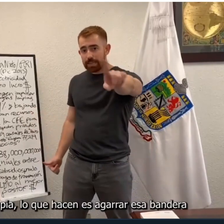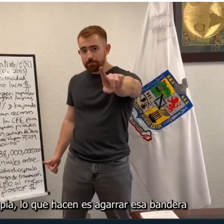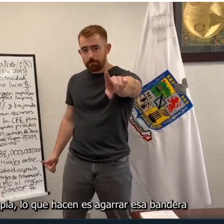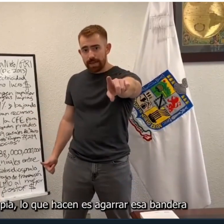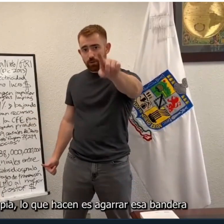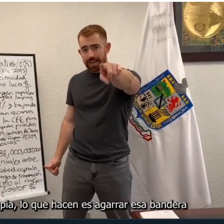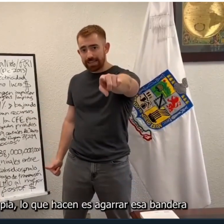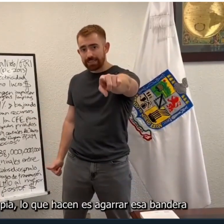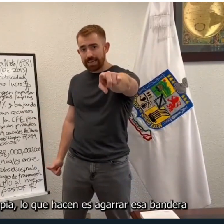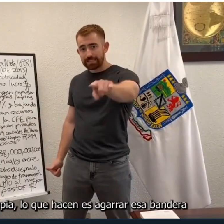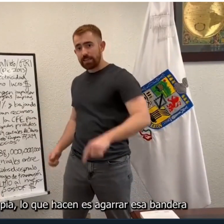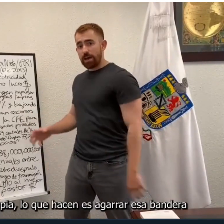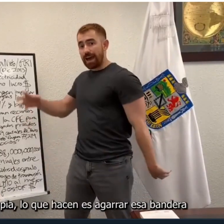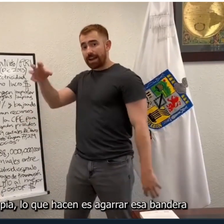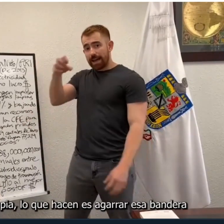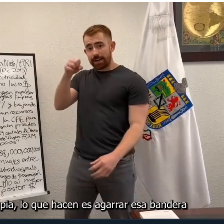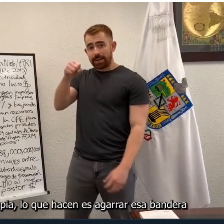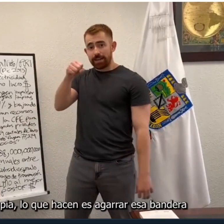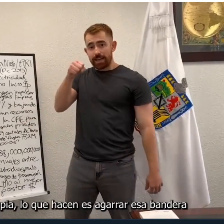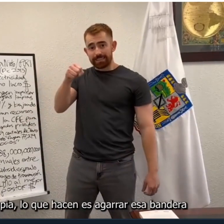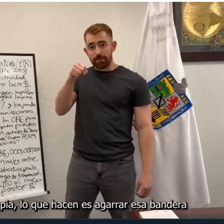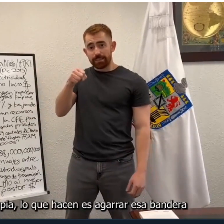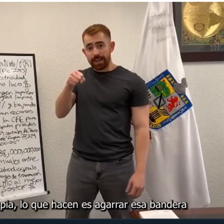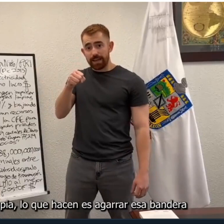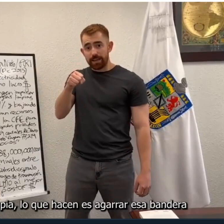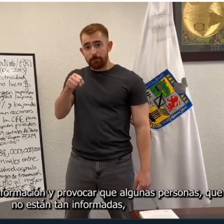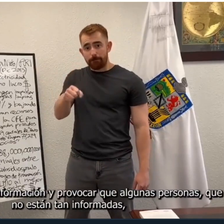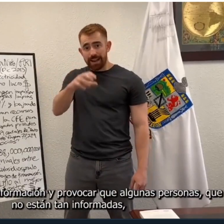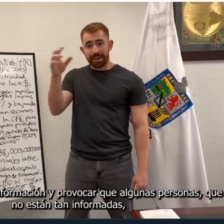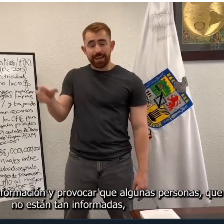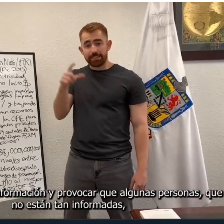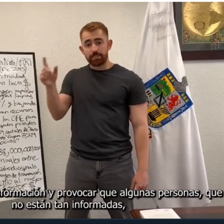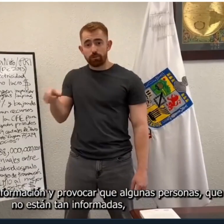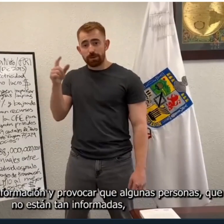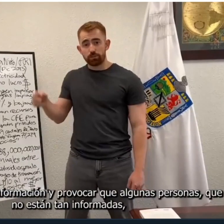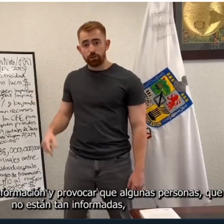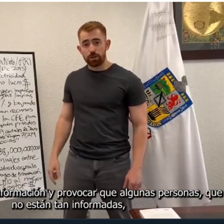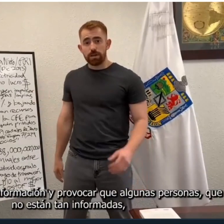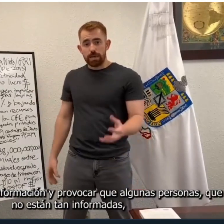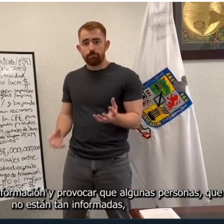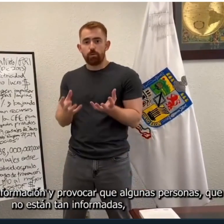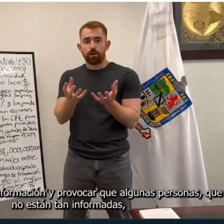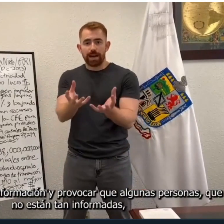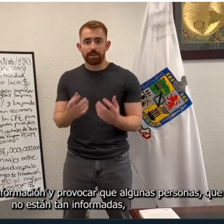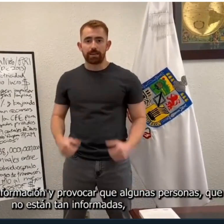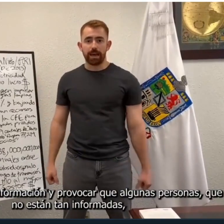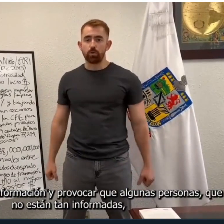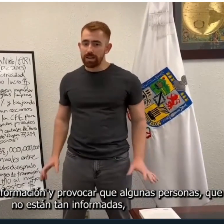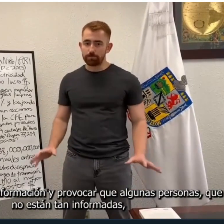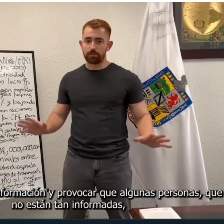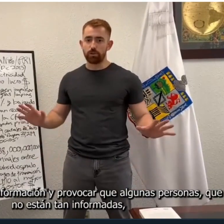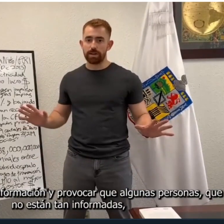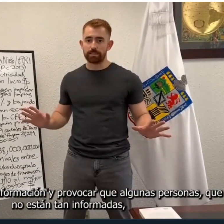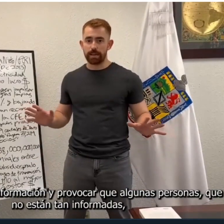no es limpia, lo que hacen es agarrar esa bandera para generar desinformación y provocar que